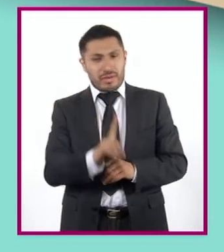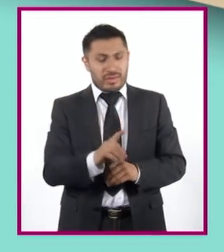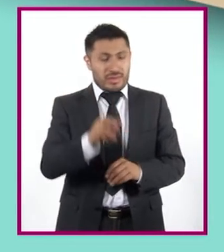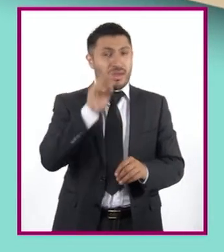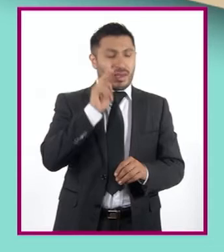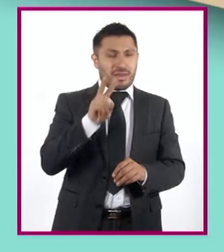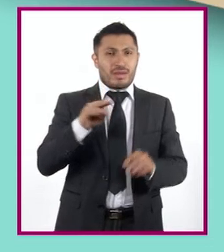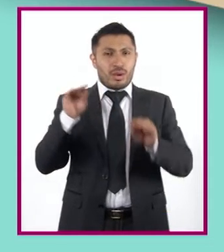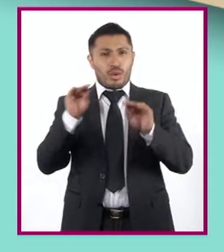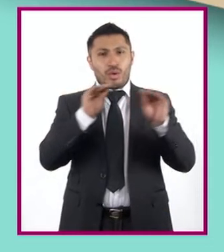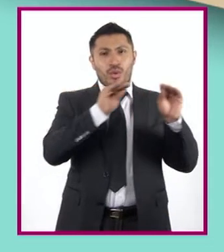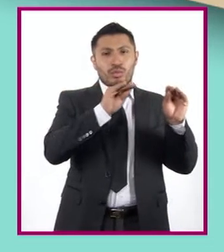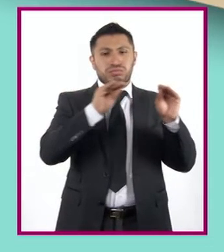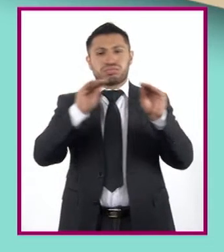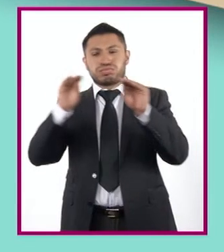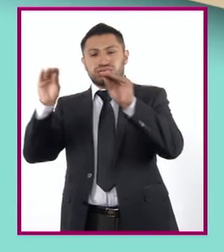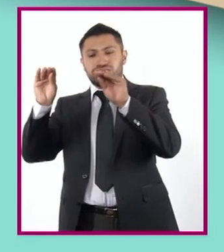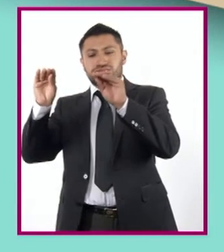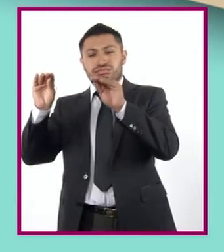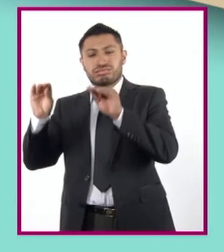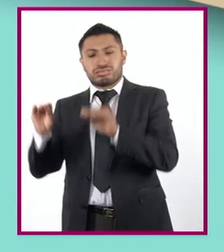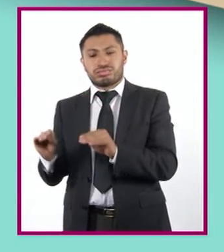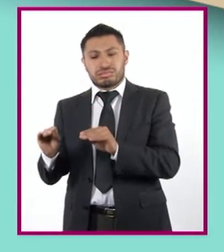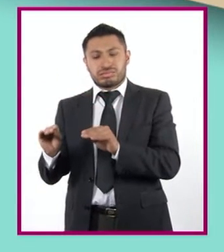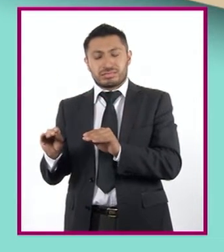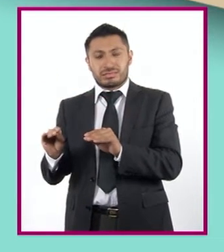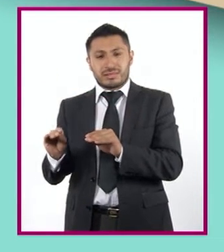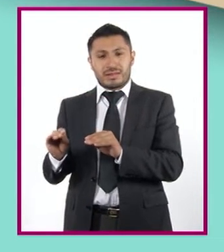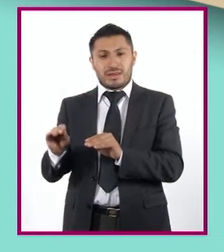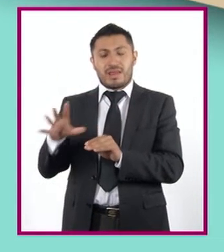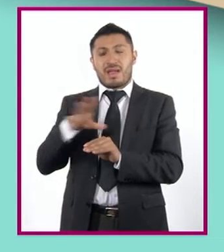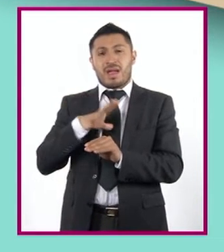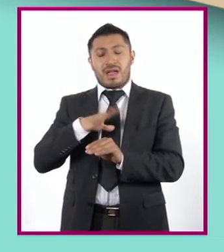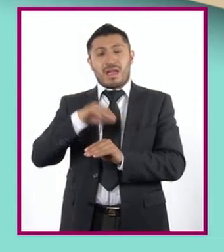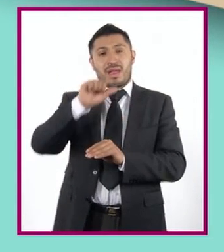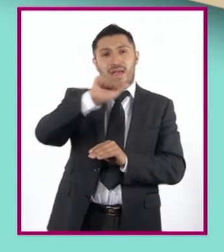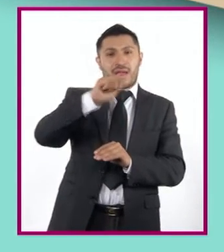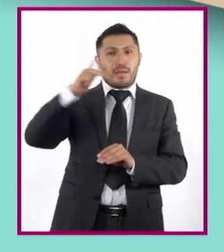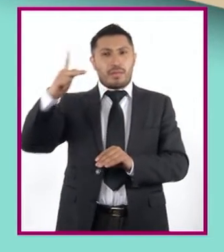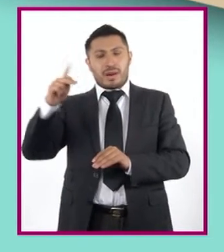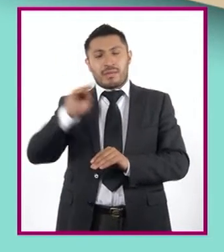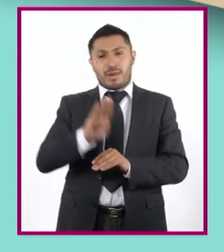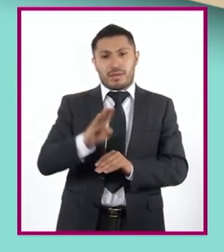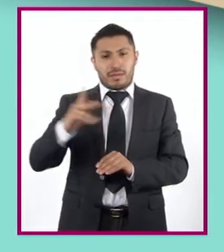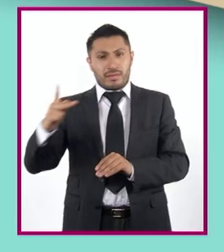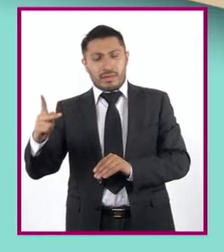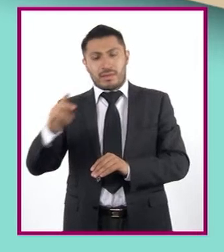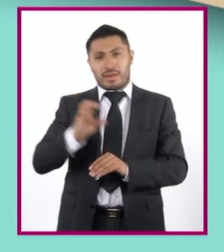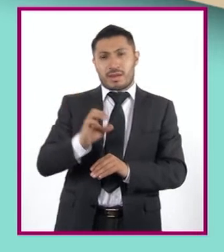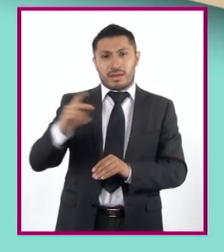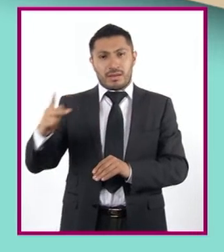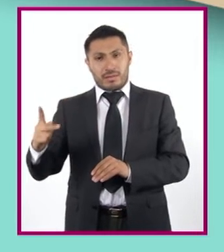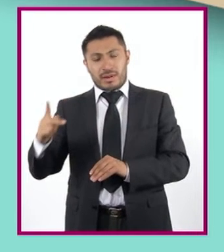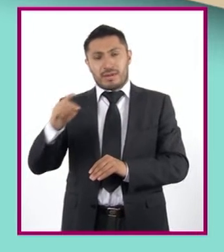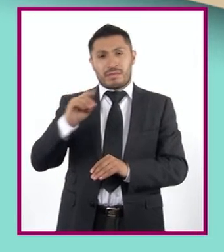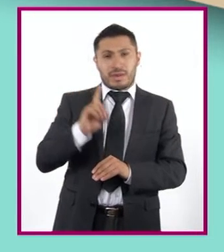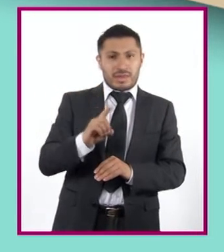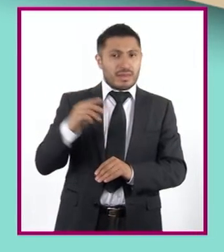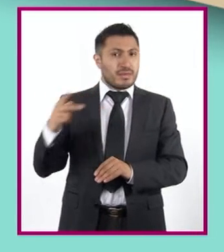Al trasladarlo, obtuvieron el cuadrilátero A', B', C',